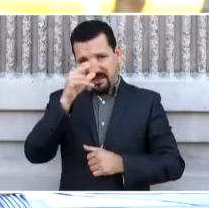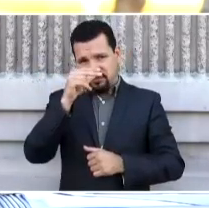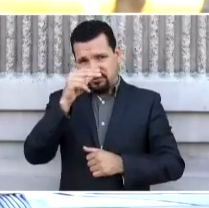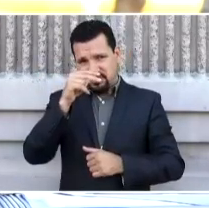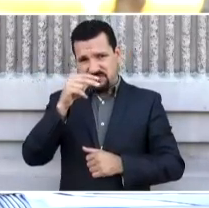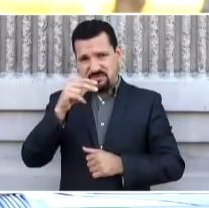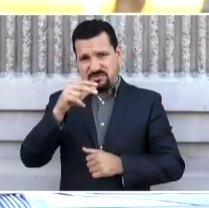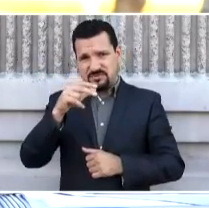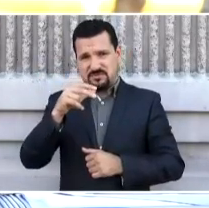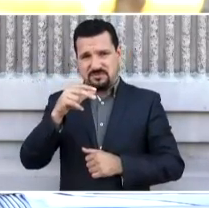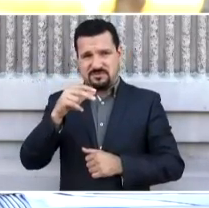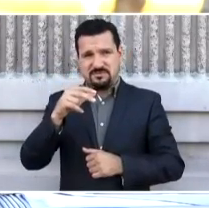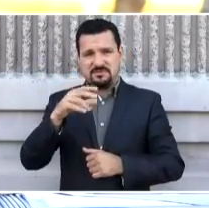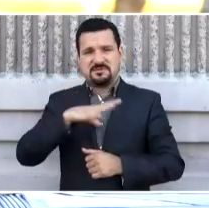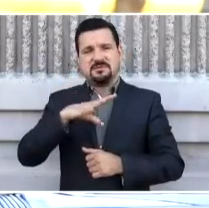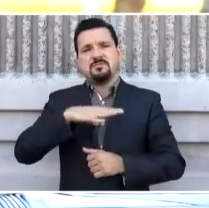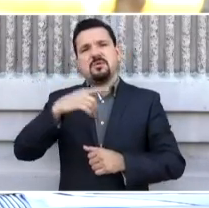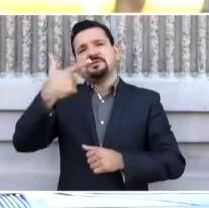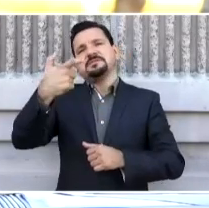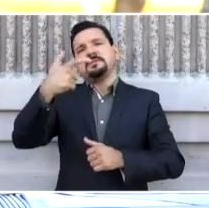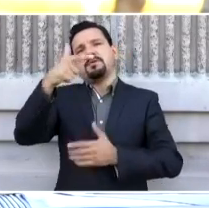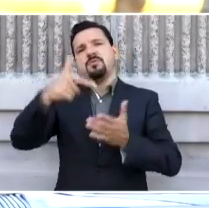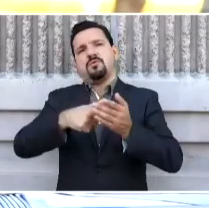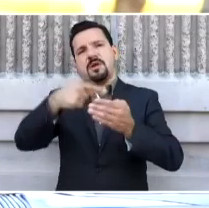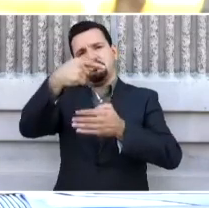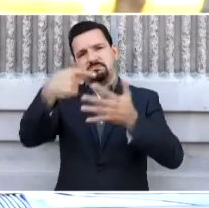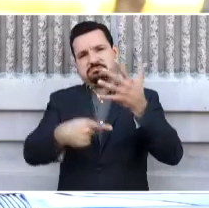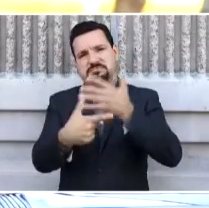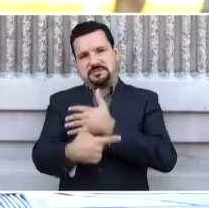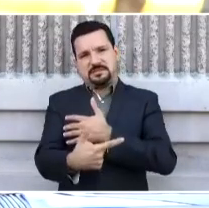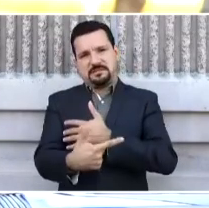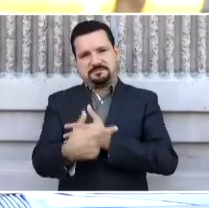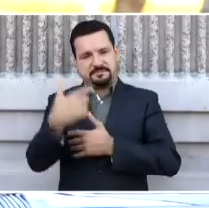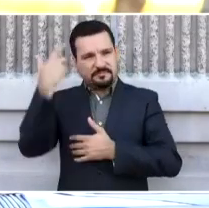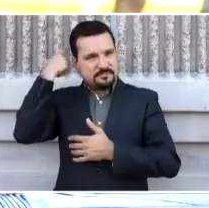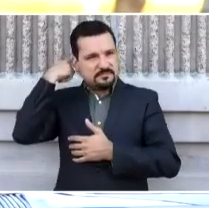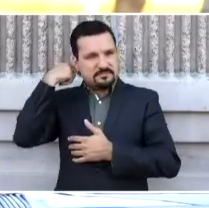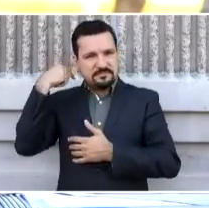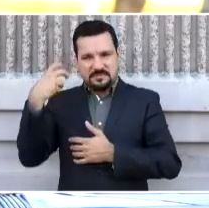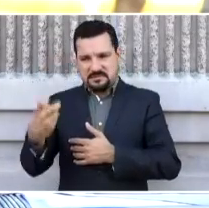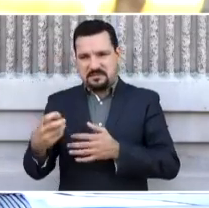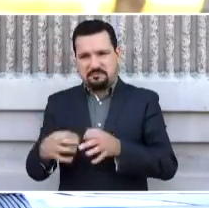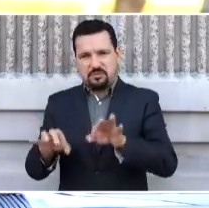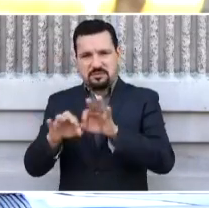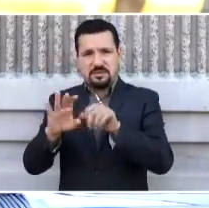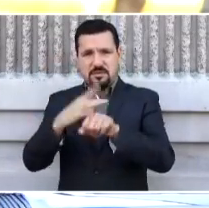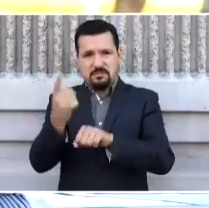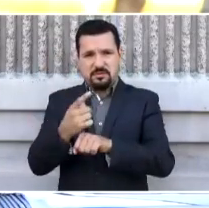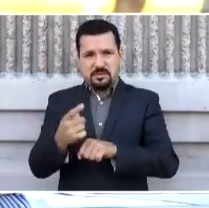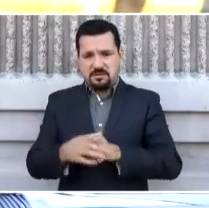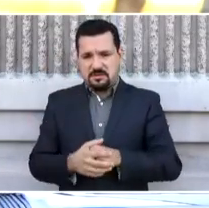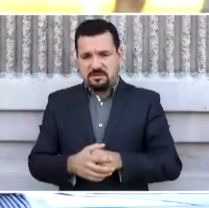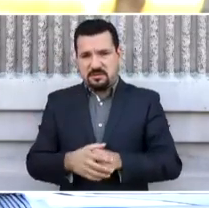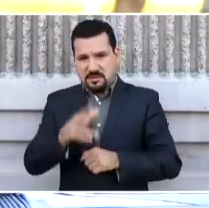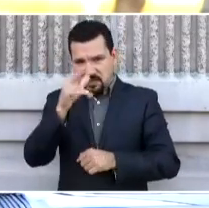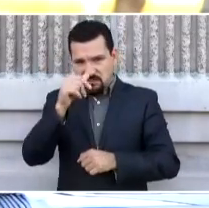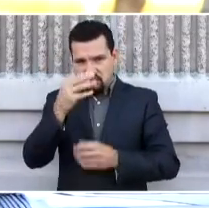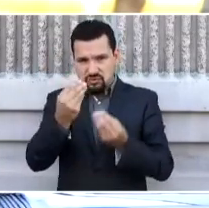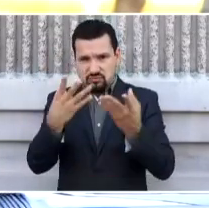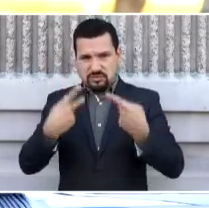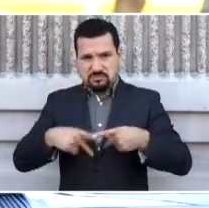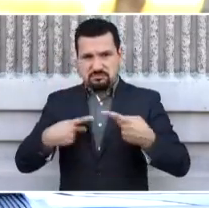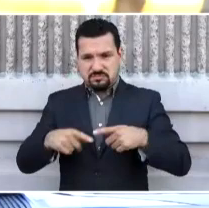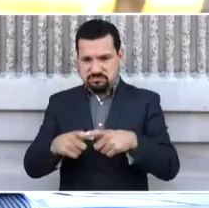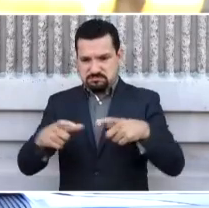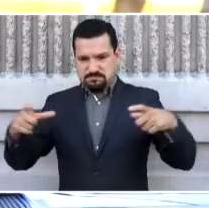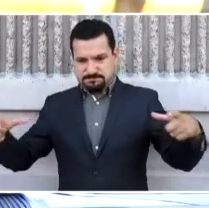está entonces en la séptima posición. Y aquí sí es importante porque el tamaño de su población es mayor. Y